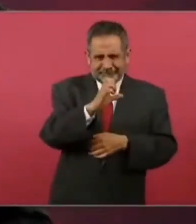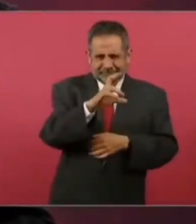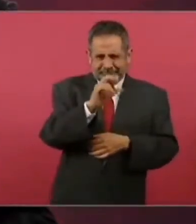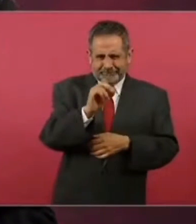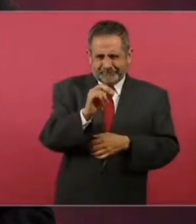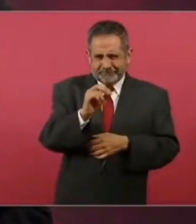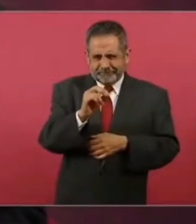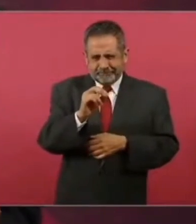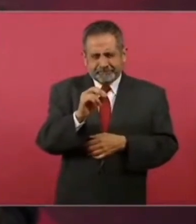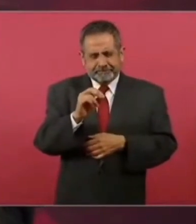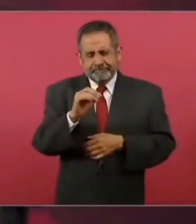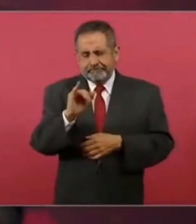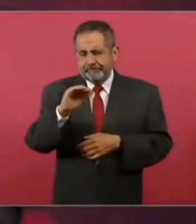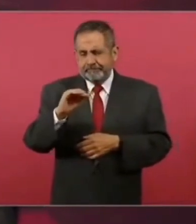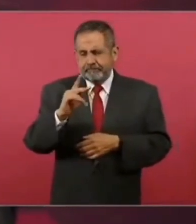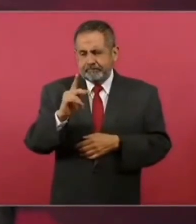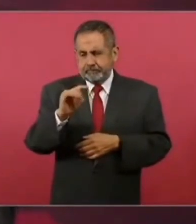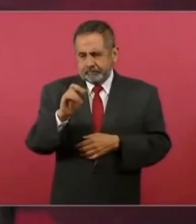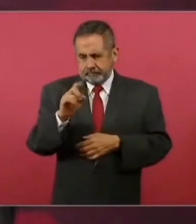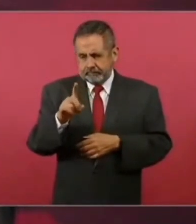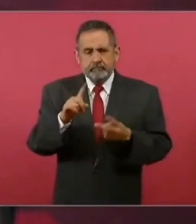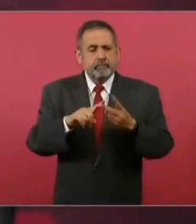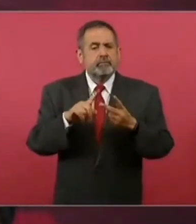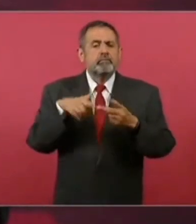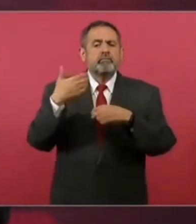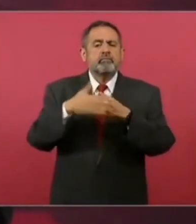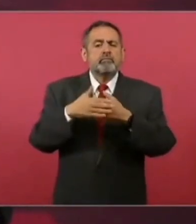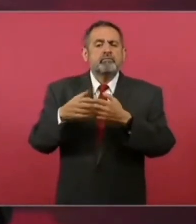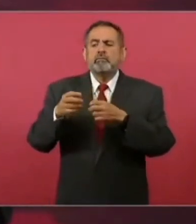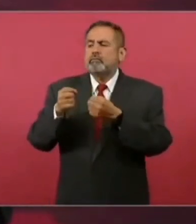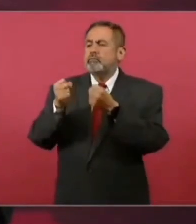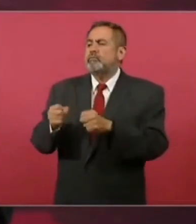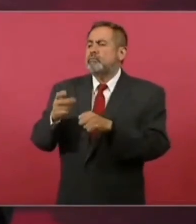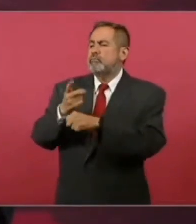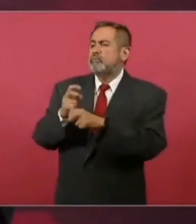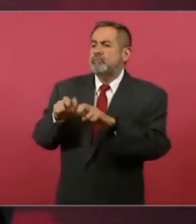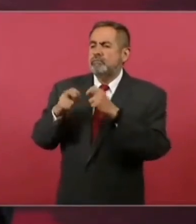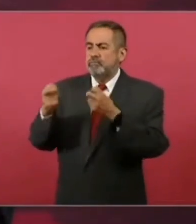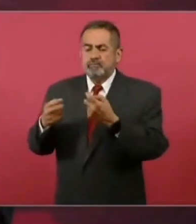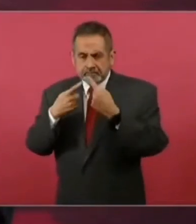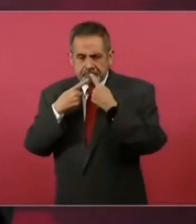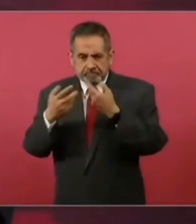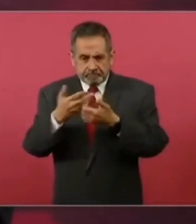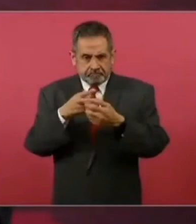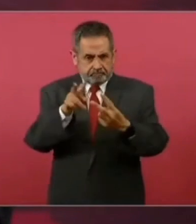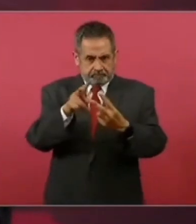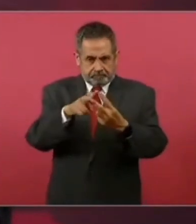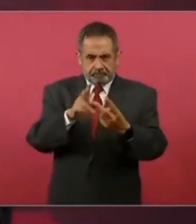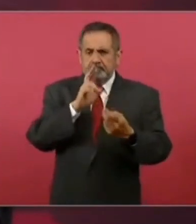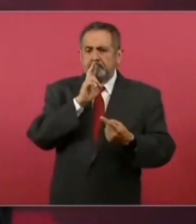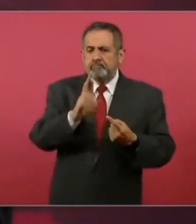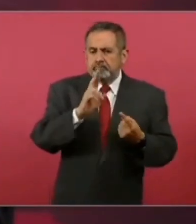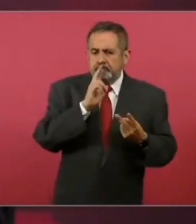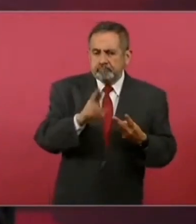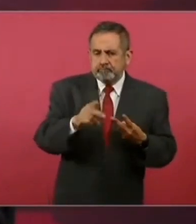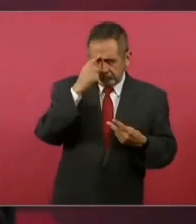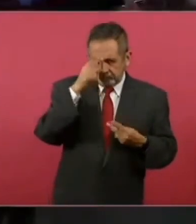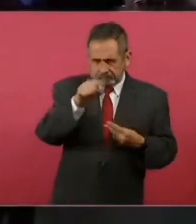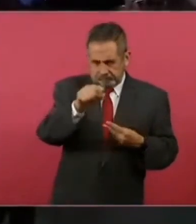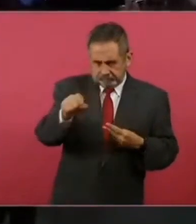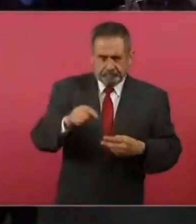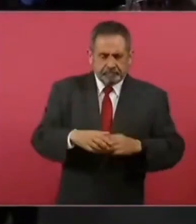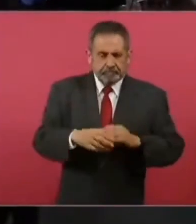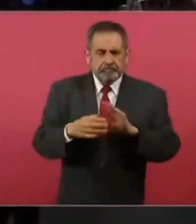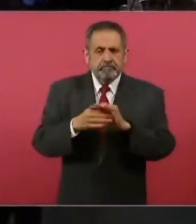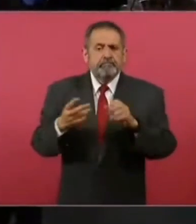o cuando venga el gabinete de seguridad se trate los dos temas que tú estás planteando